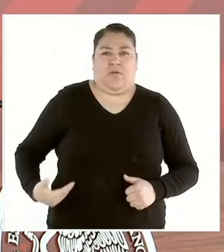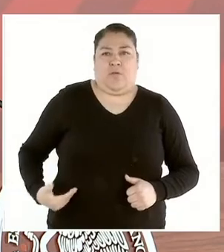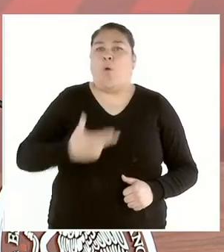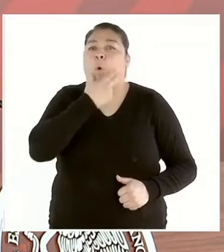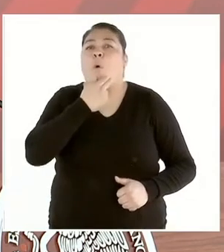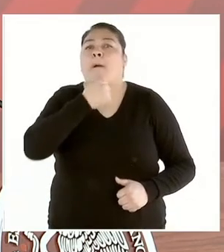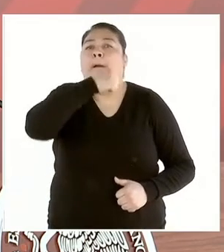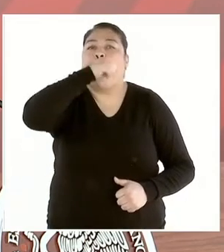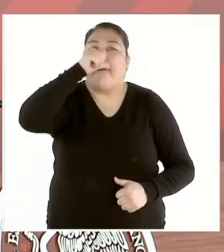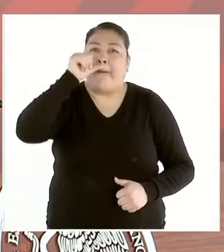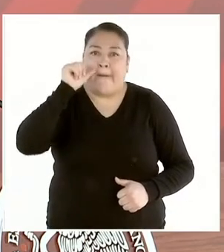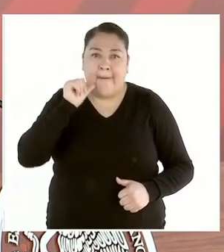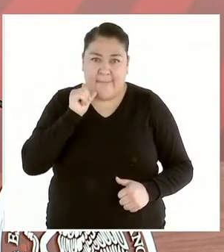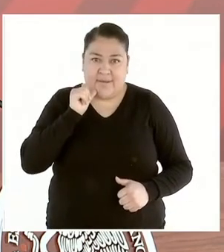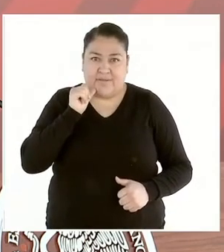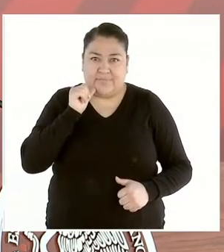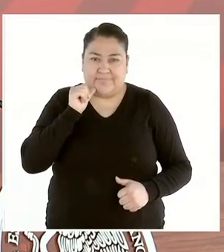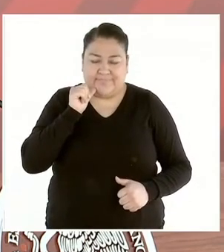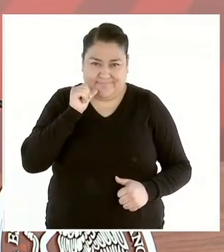juárez